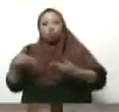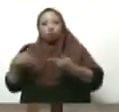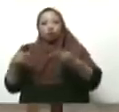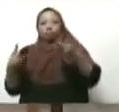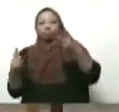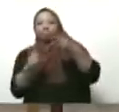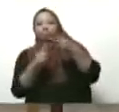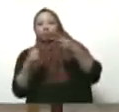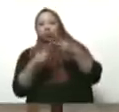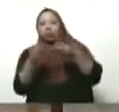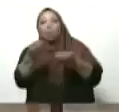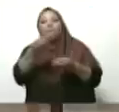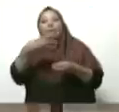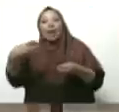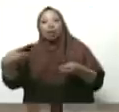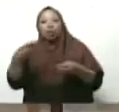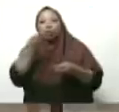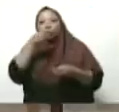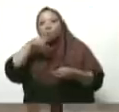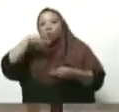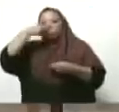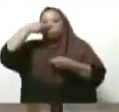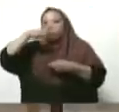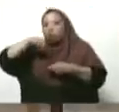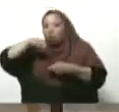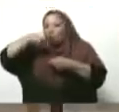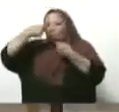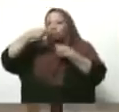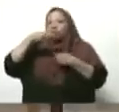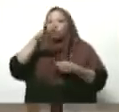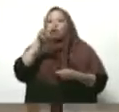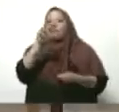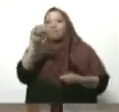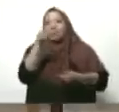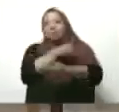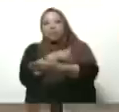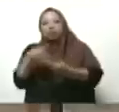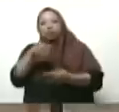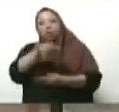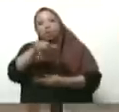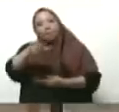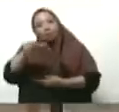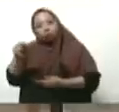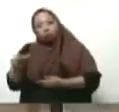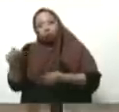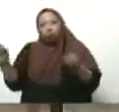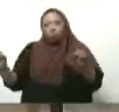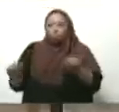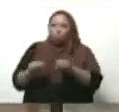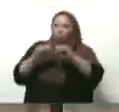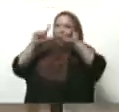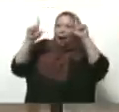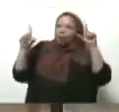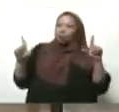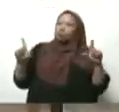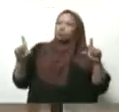la consumen unos 20 millones de personas estamos hablando de cifras realmente alarmantes